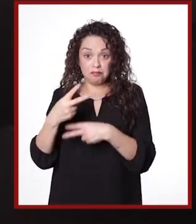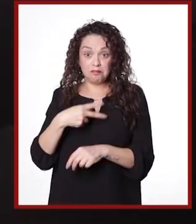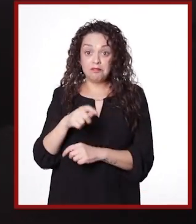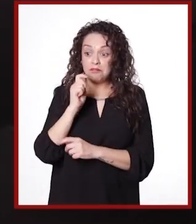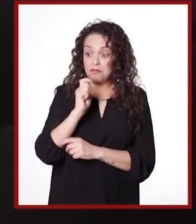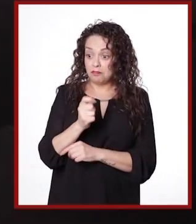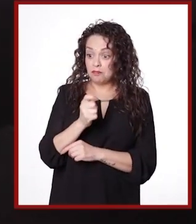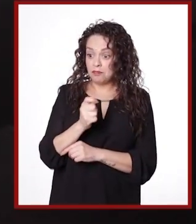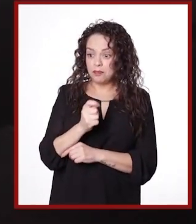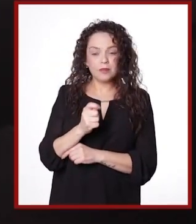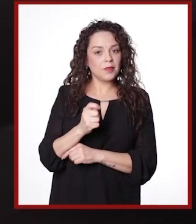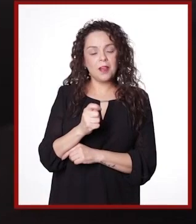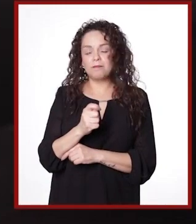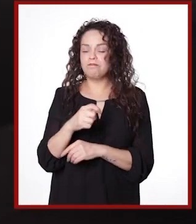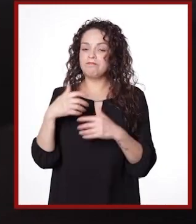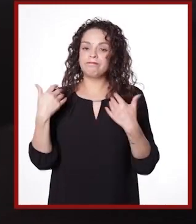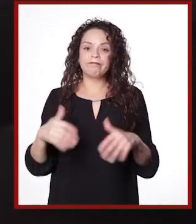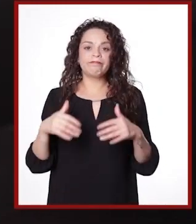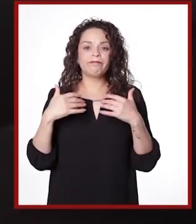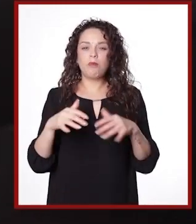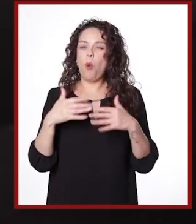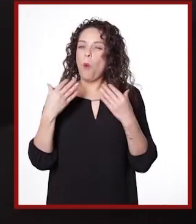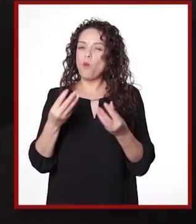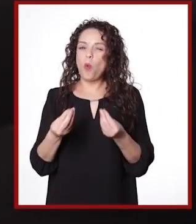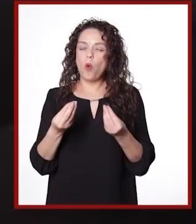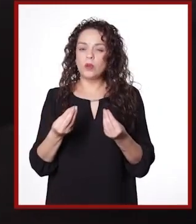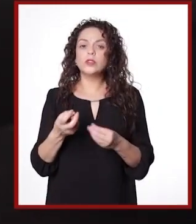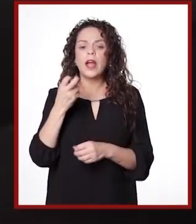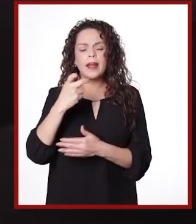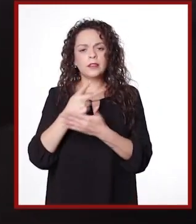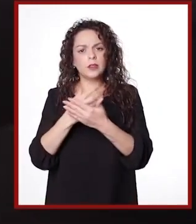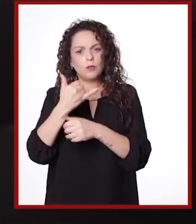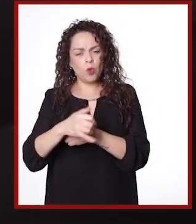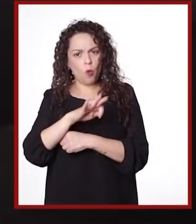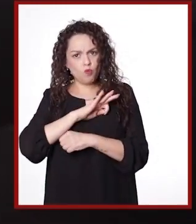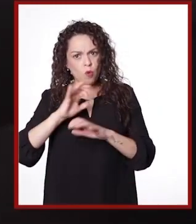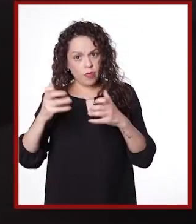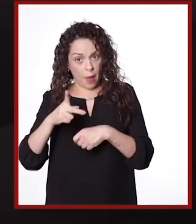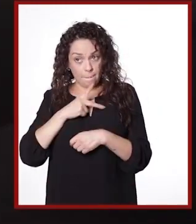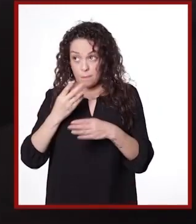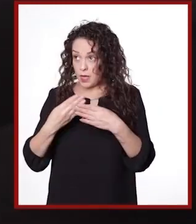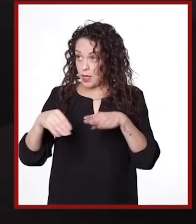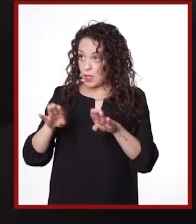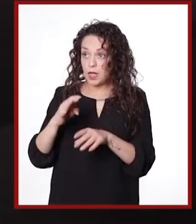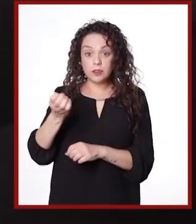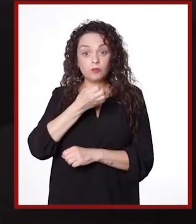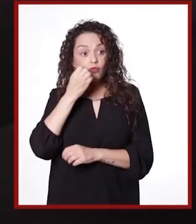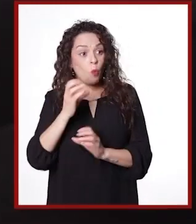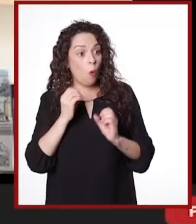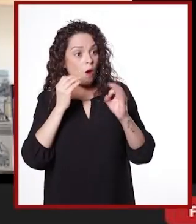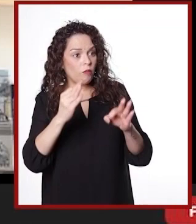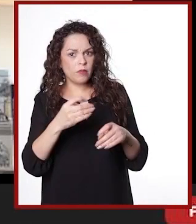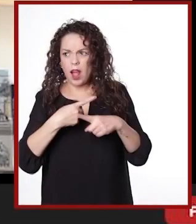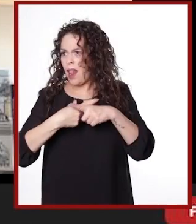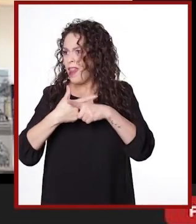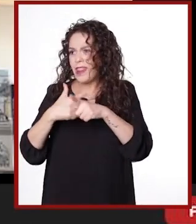impacto increíble. Ahora, ¿este proyecto lo puedo implementar en mi casa, en la escuela, en la oficina, en cualquier